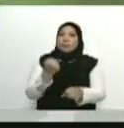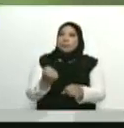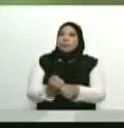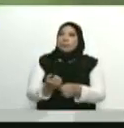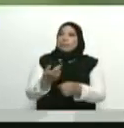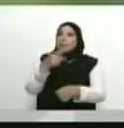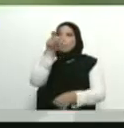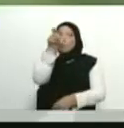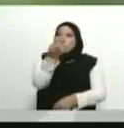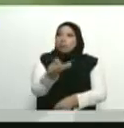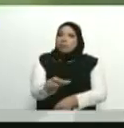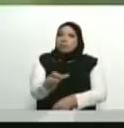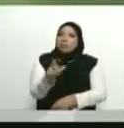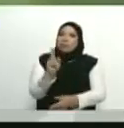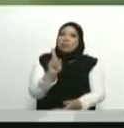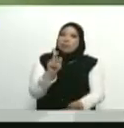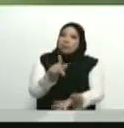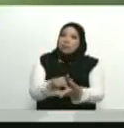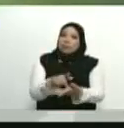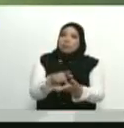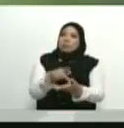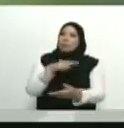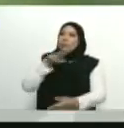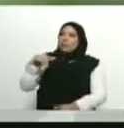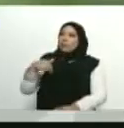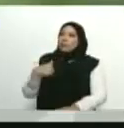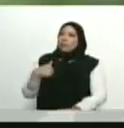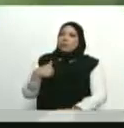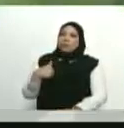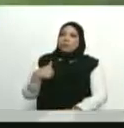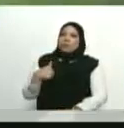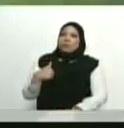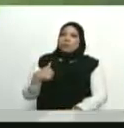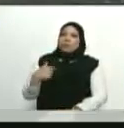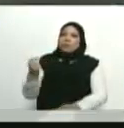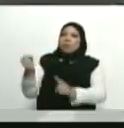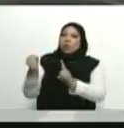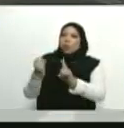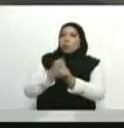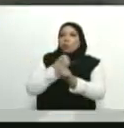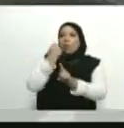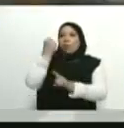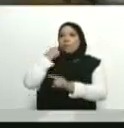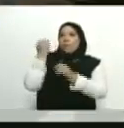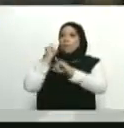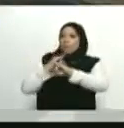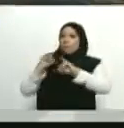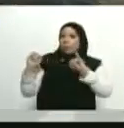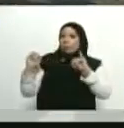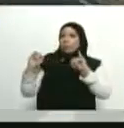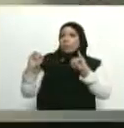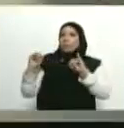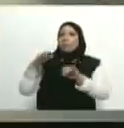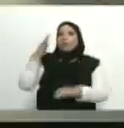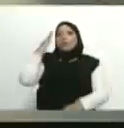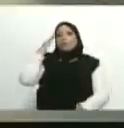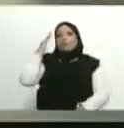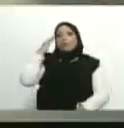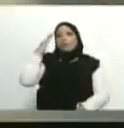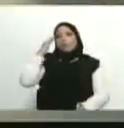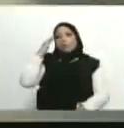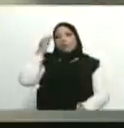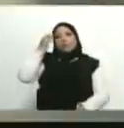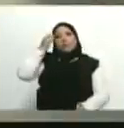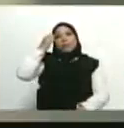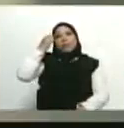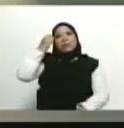que era una persona que venía a participar en nuestra lucha por la independencia, ellos pudieron saber todos